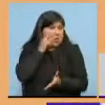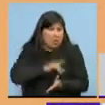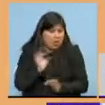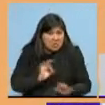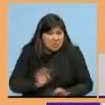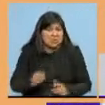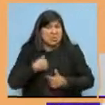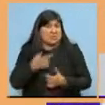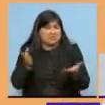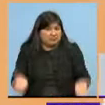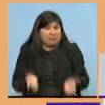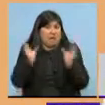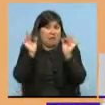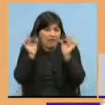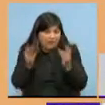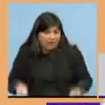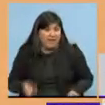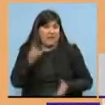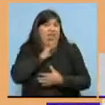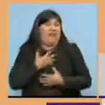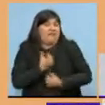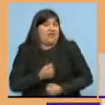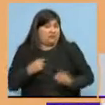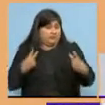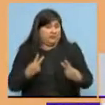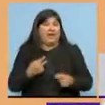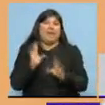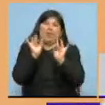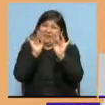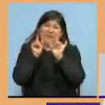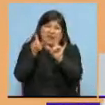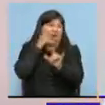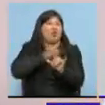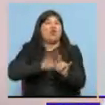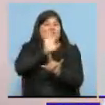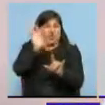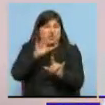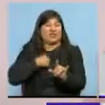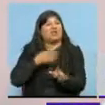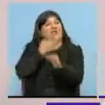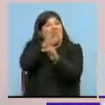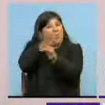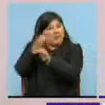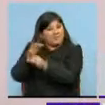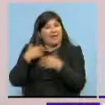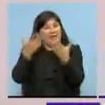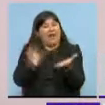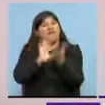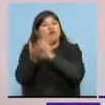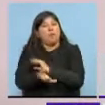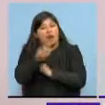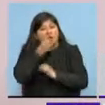entonces necesitamos hacer una verdadera educación en el consumo una pregunta del millón han comprado televisores